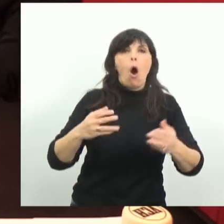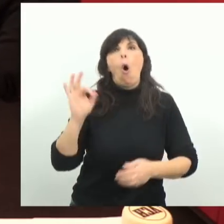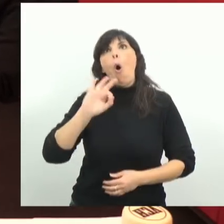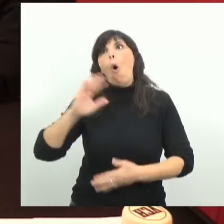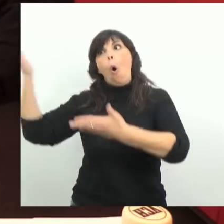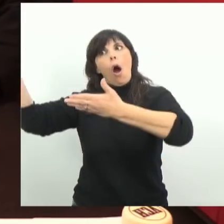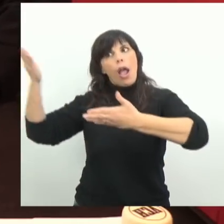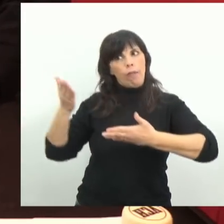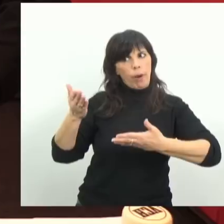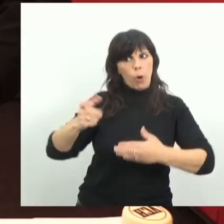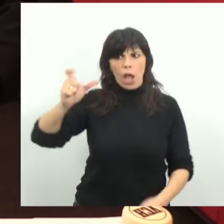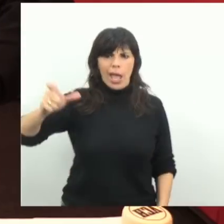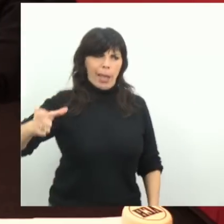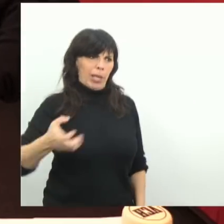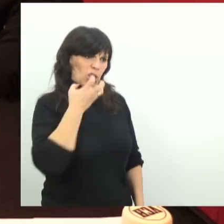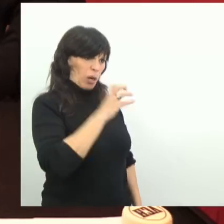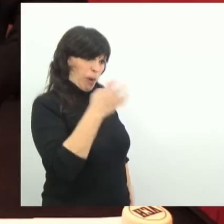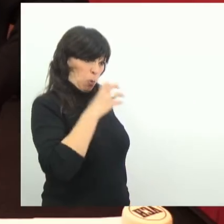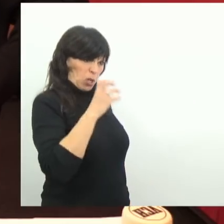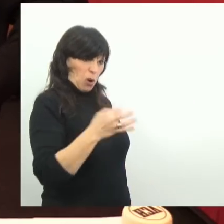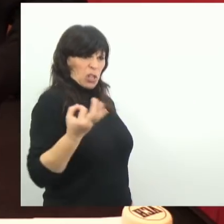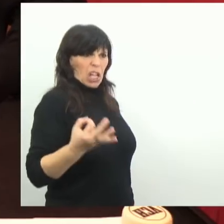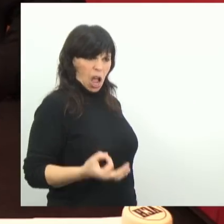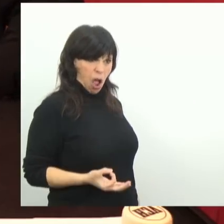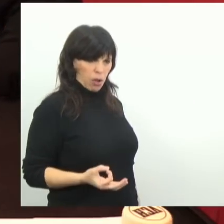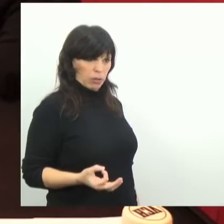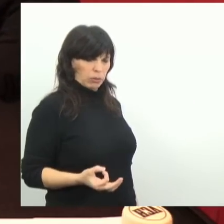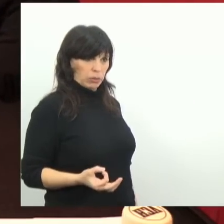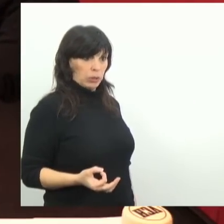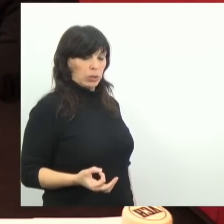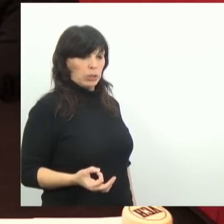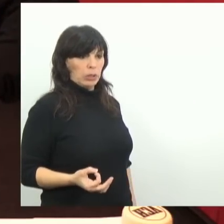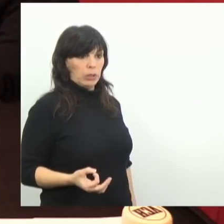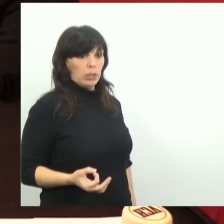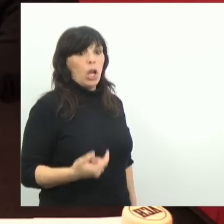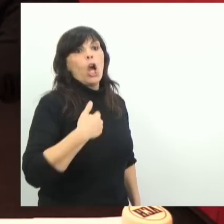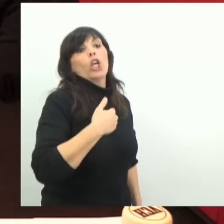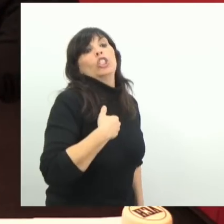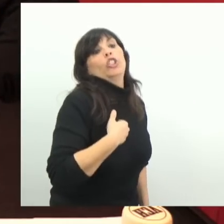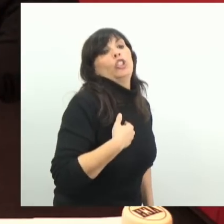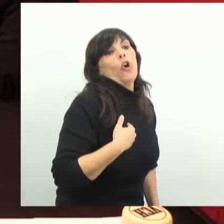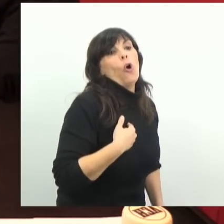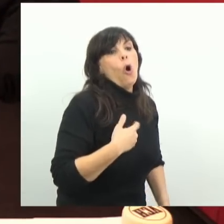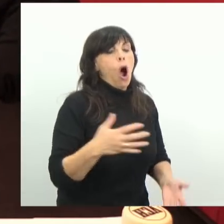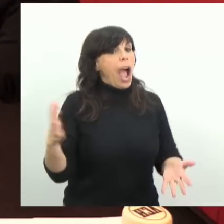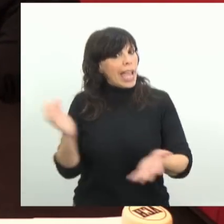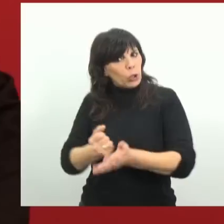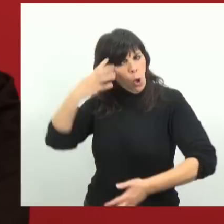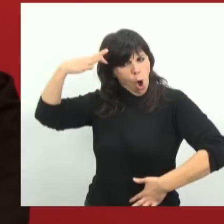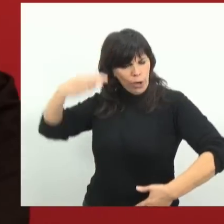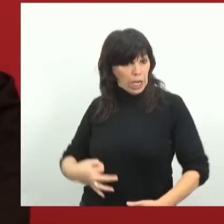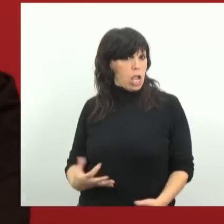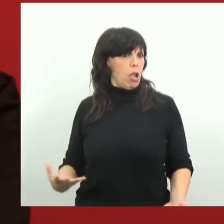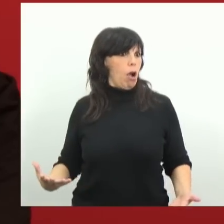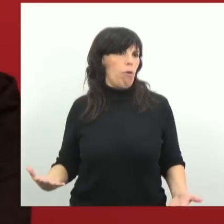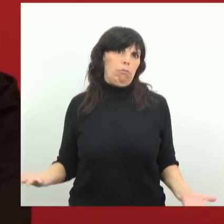me acusaron que yo fuera ecuménico. Primero, que la mayoría no sabe de dónde viene